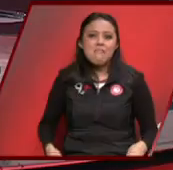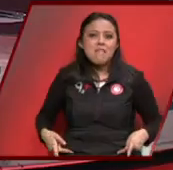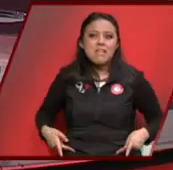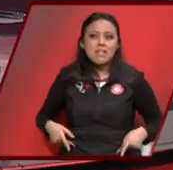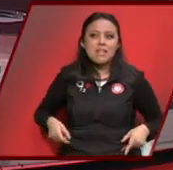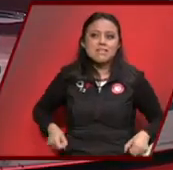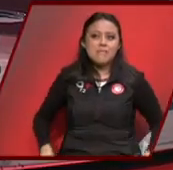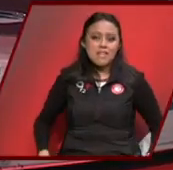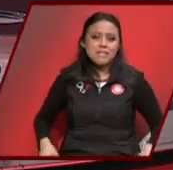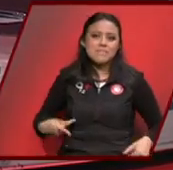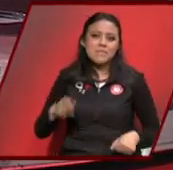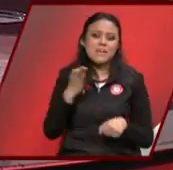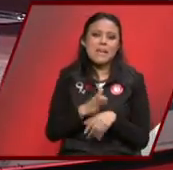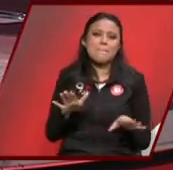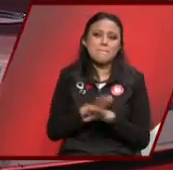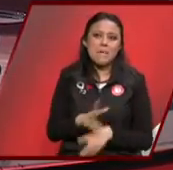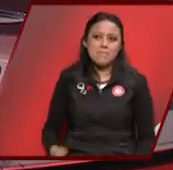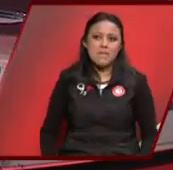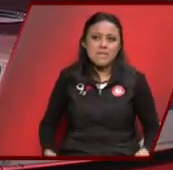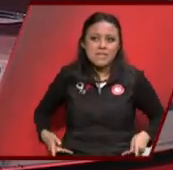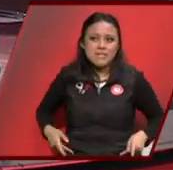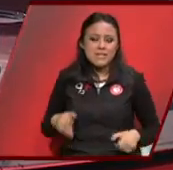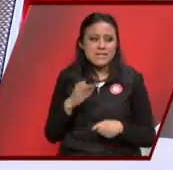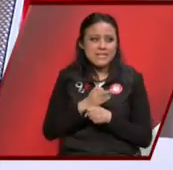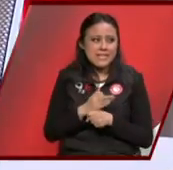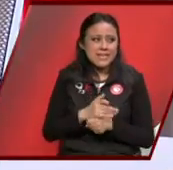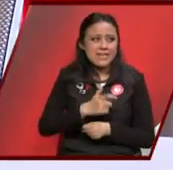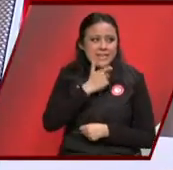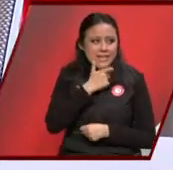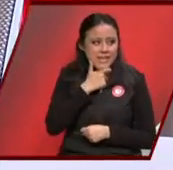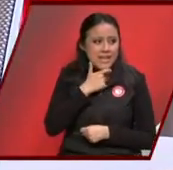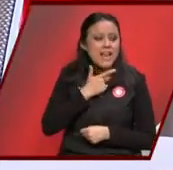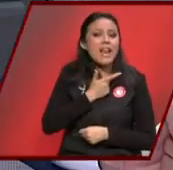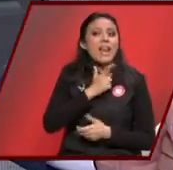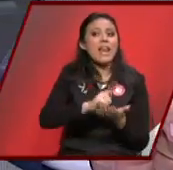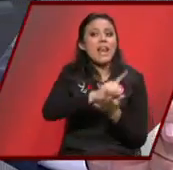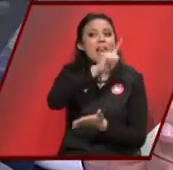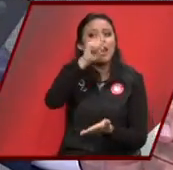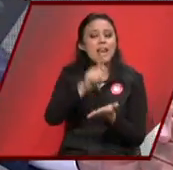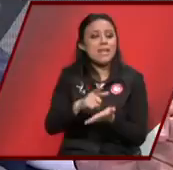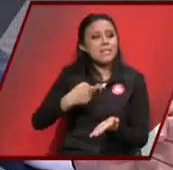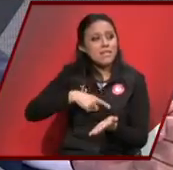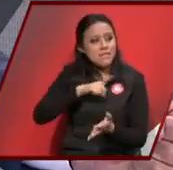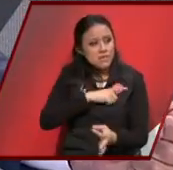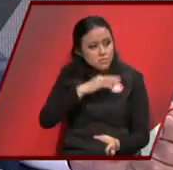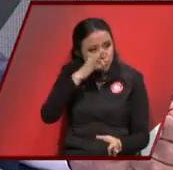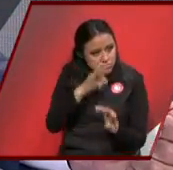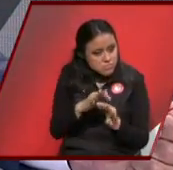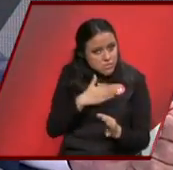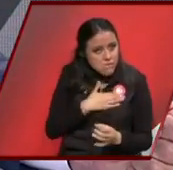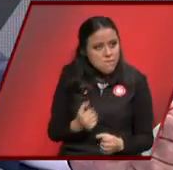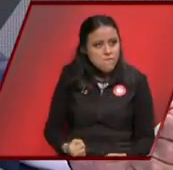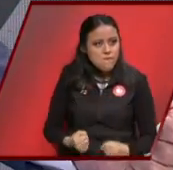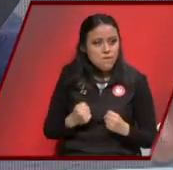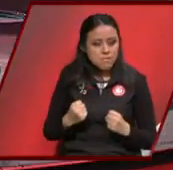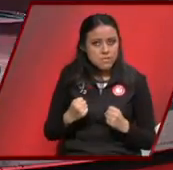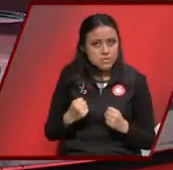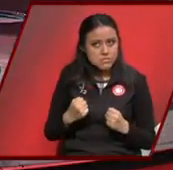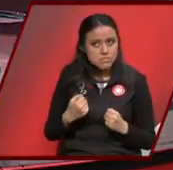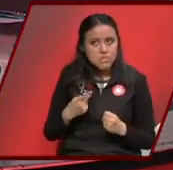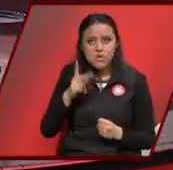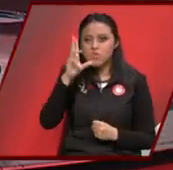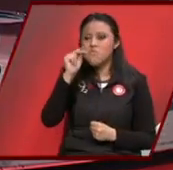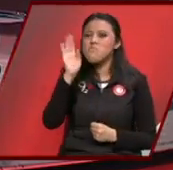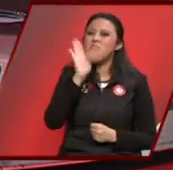más que hoy vengo de pantalón. Eso es bien importante, lo que acabas de decir. La ley hay que cumplirla. Así es, con firmeza. Sin distinción. Pero va a